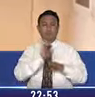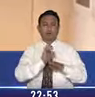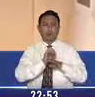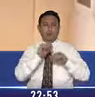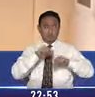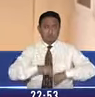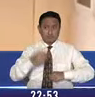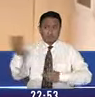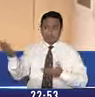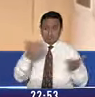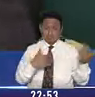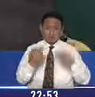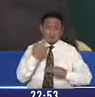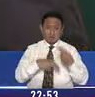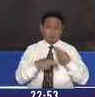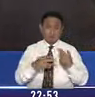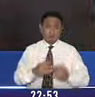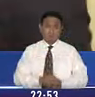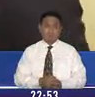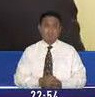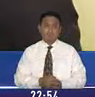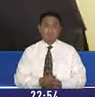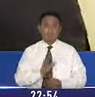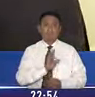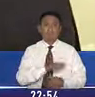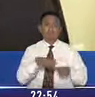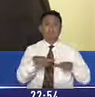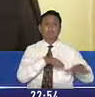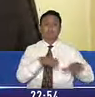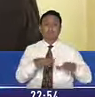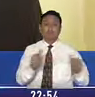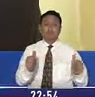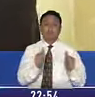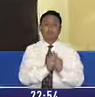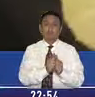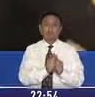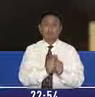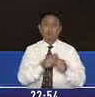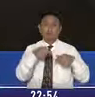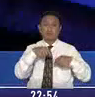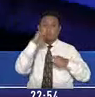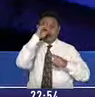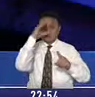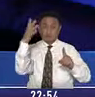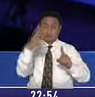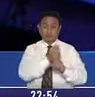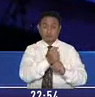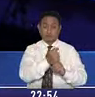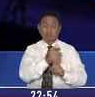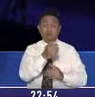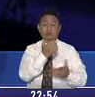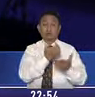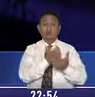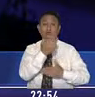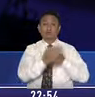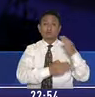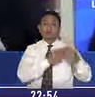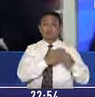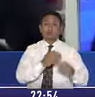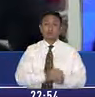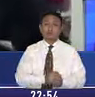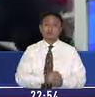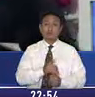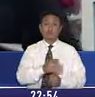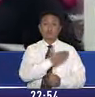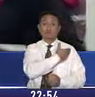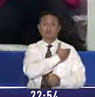Todas estas actividades se complementaron a la par del objetivo principal del Foro Económico Mundial. Así, el presidente Lasso participó de manera